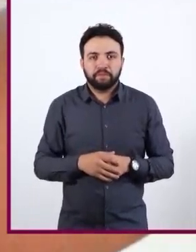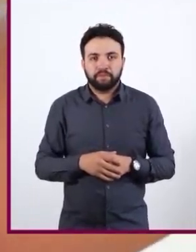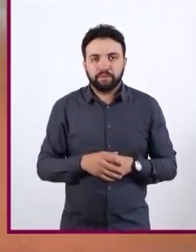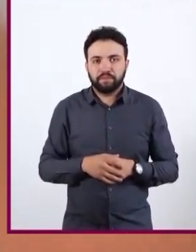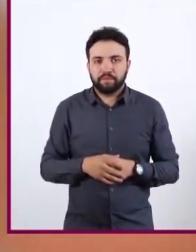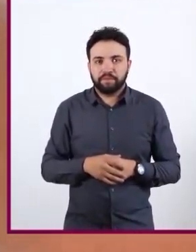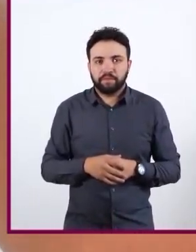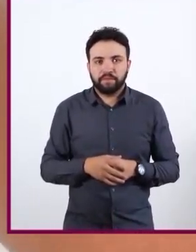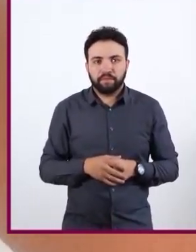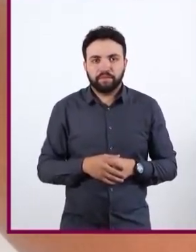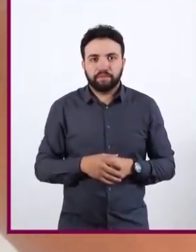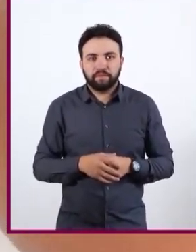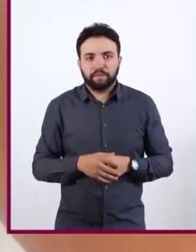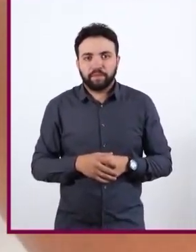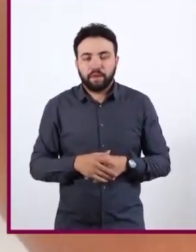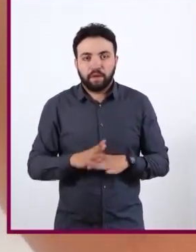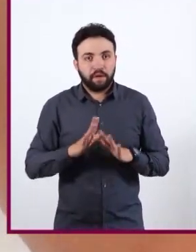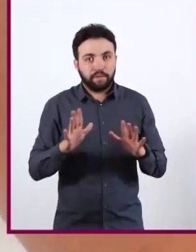Ok.